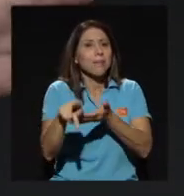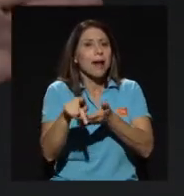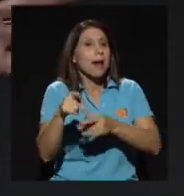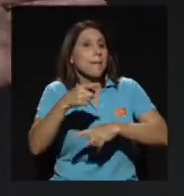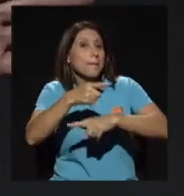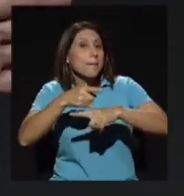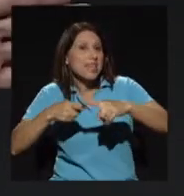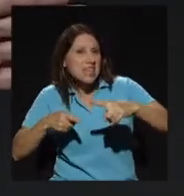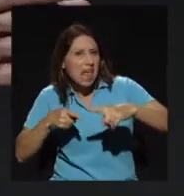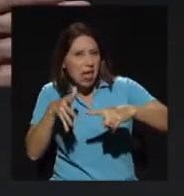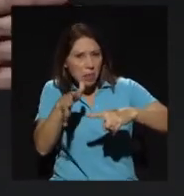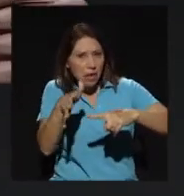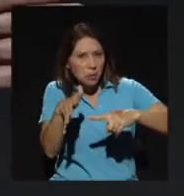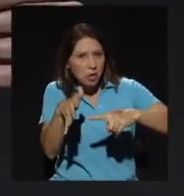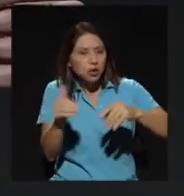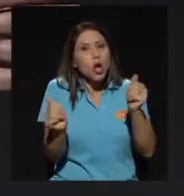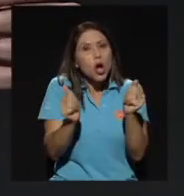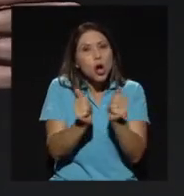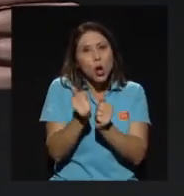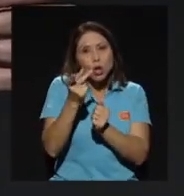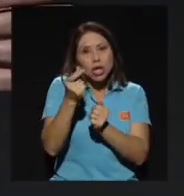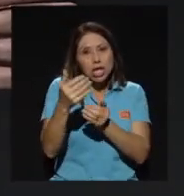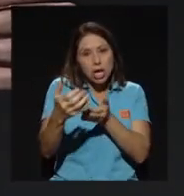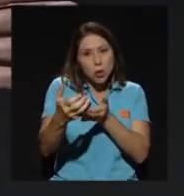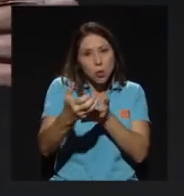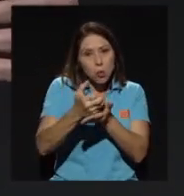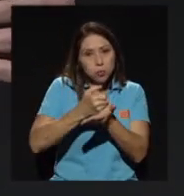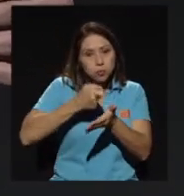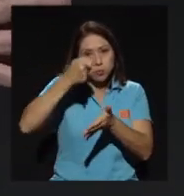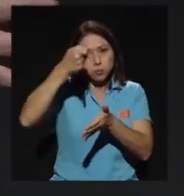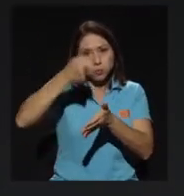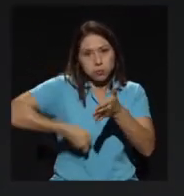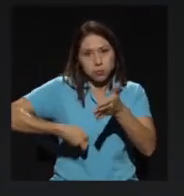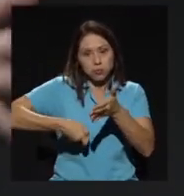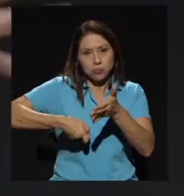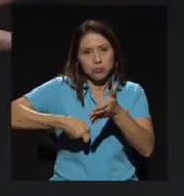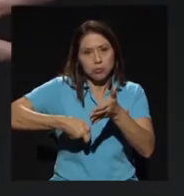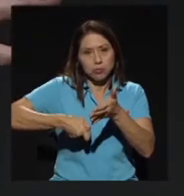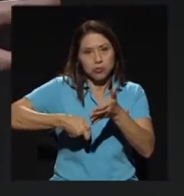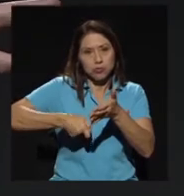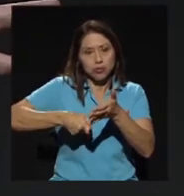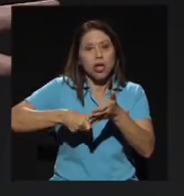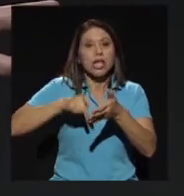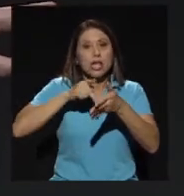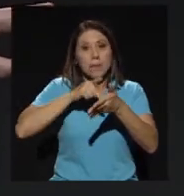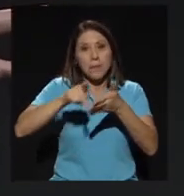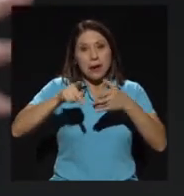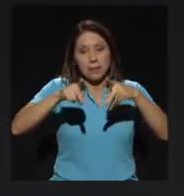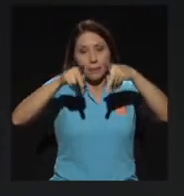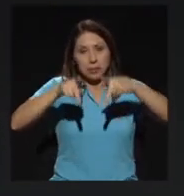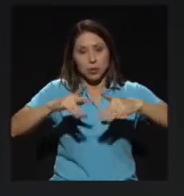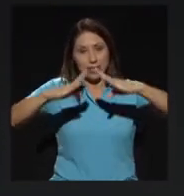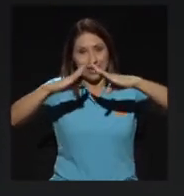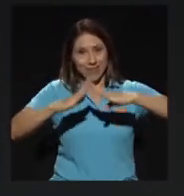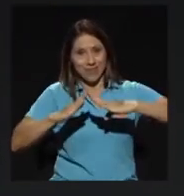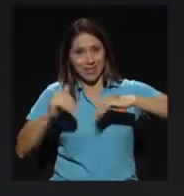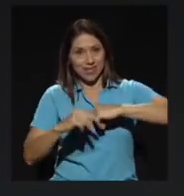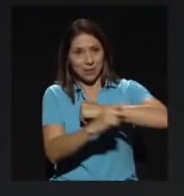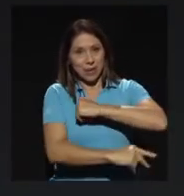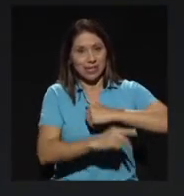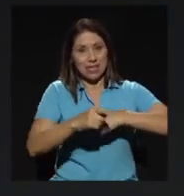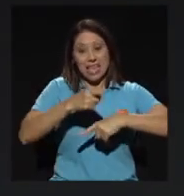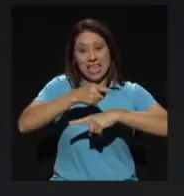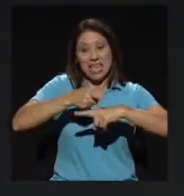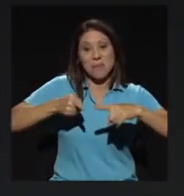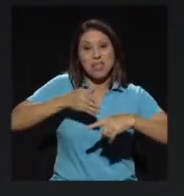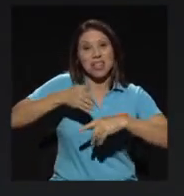mitad más o menos con los impuestos que se tributan los habitantes de este país y la otra mitad de